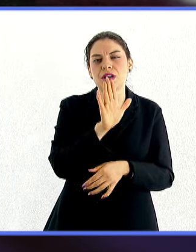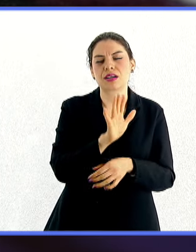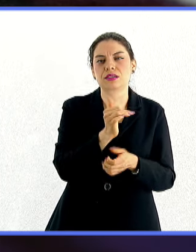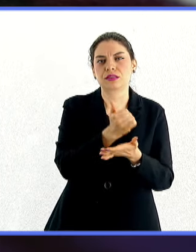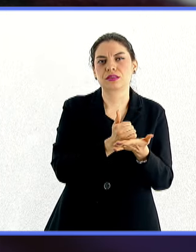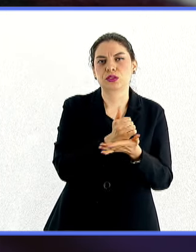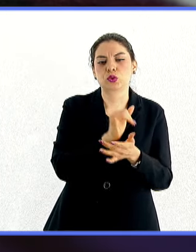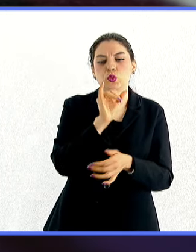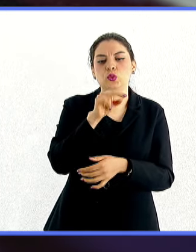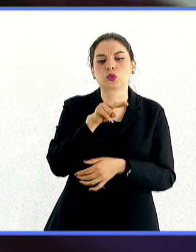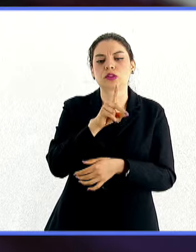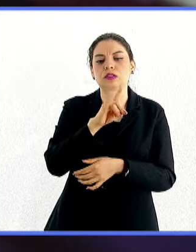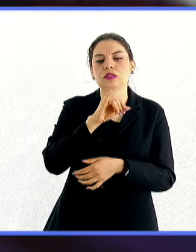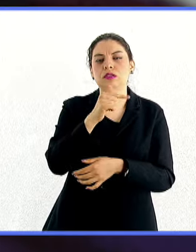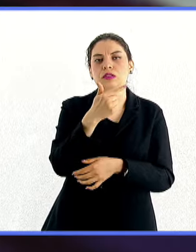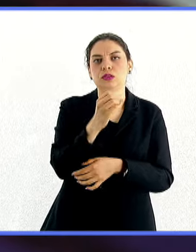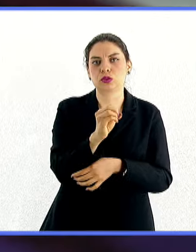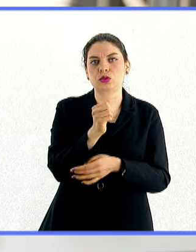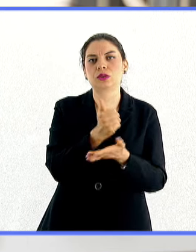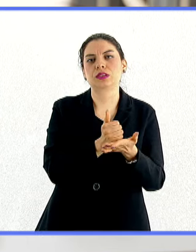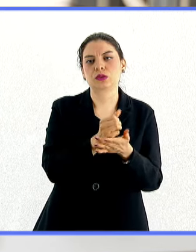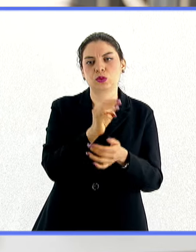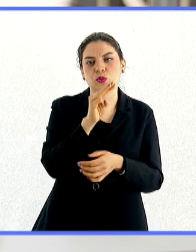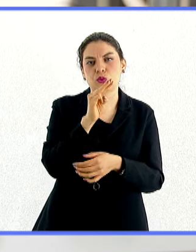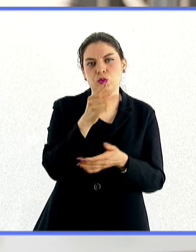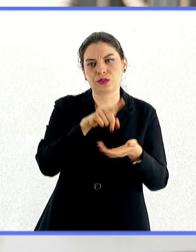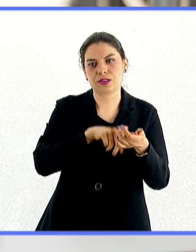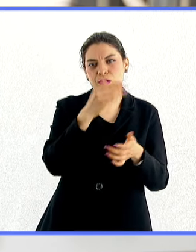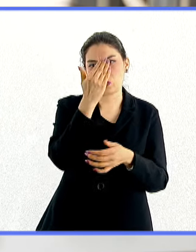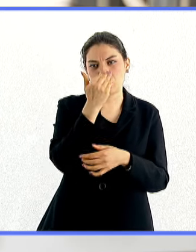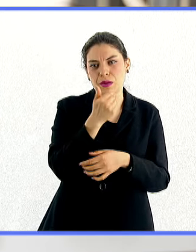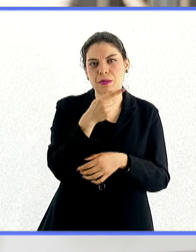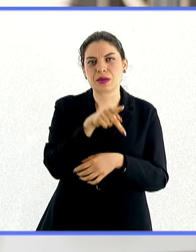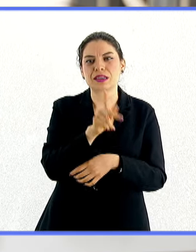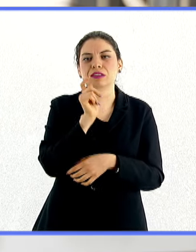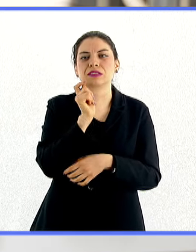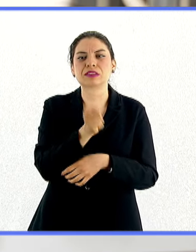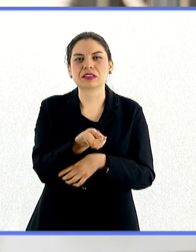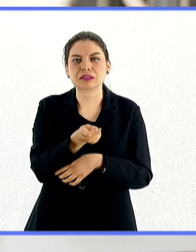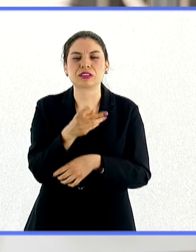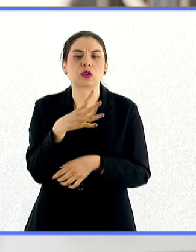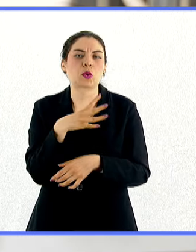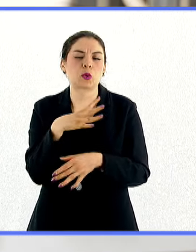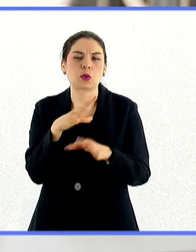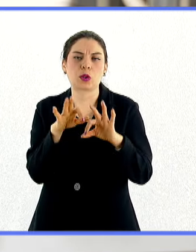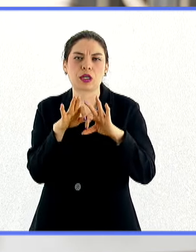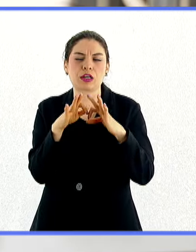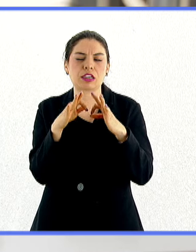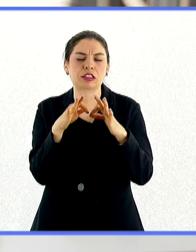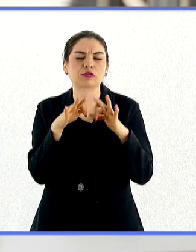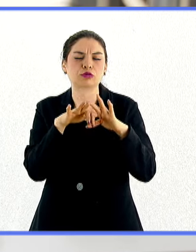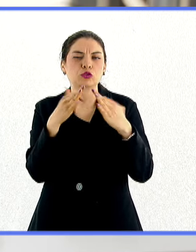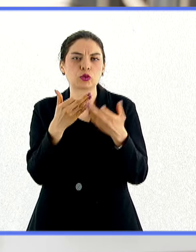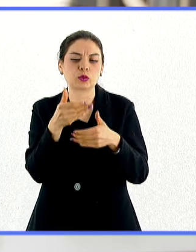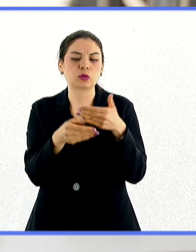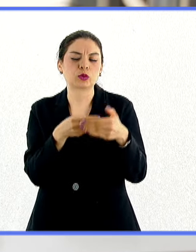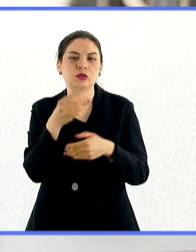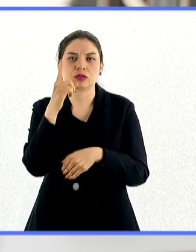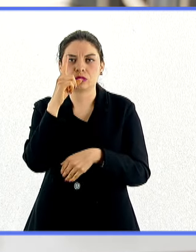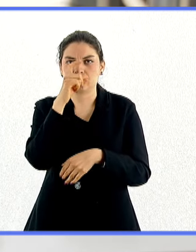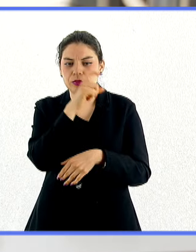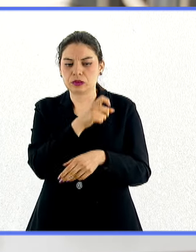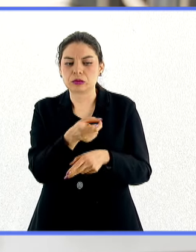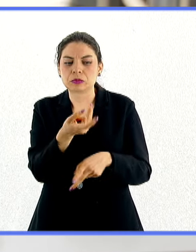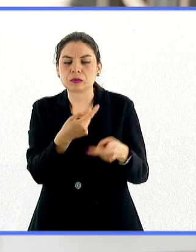encontrar en el azul maya, pero en este caso es un índigo con una estructura molecular un poquito distinta y que se extrae de unos